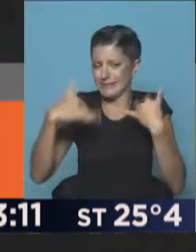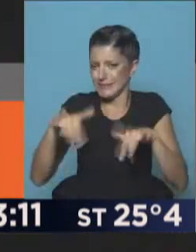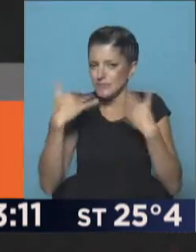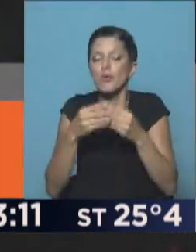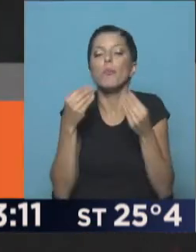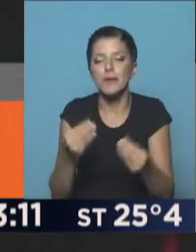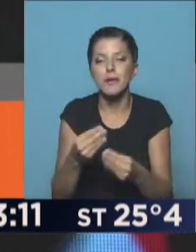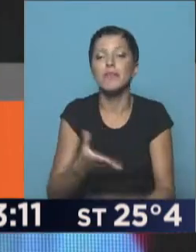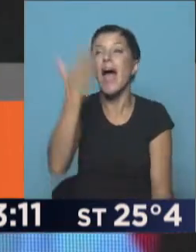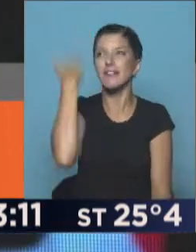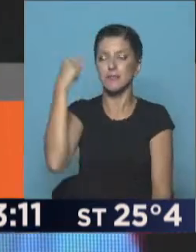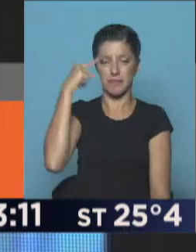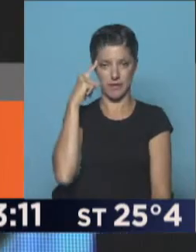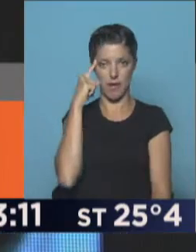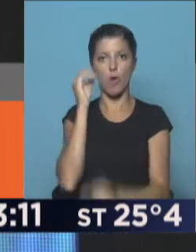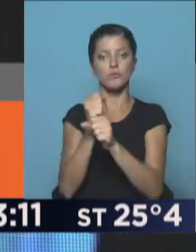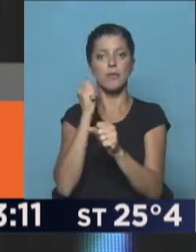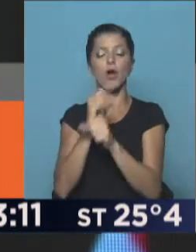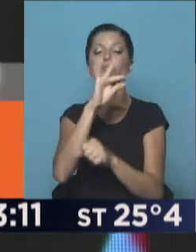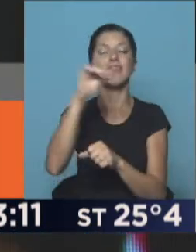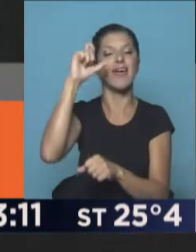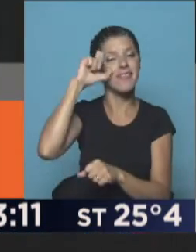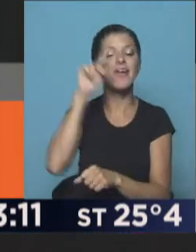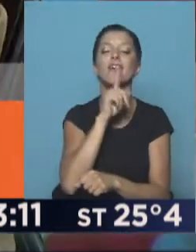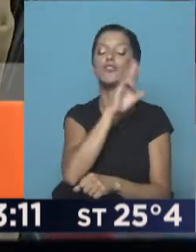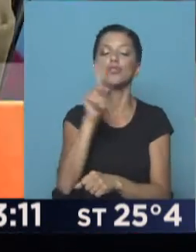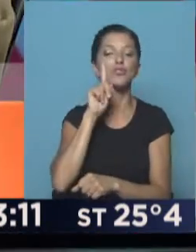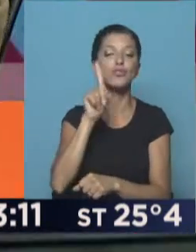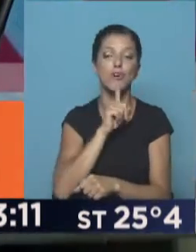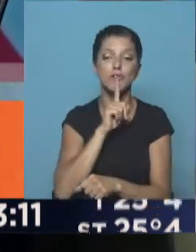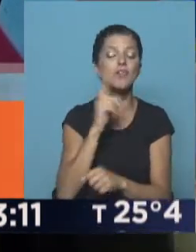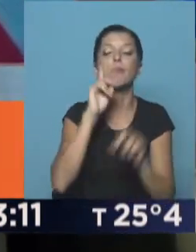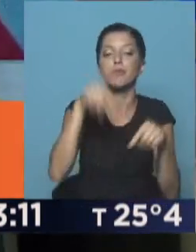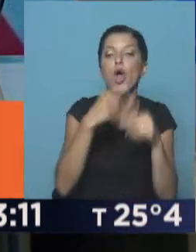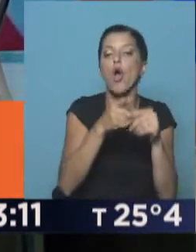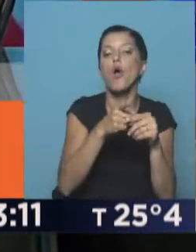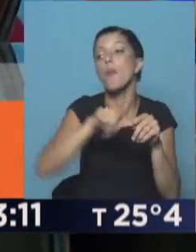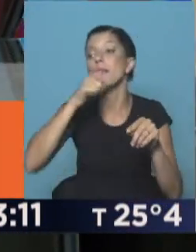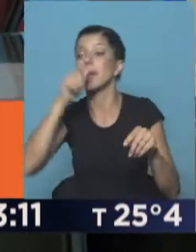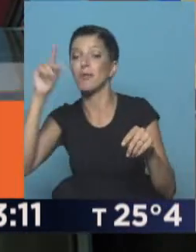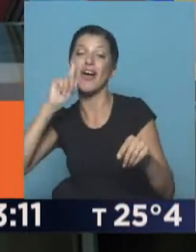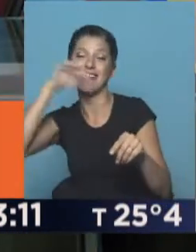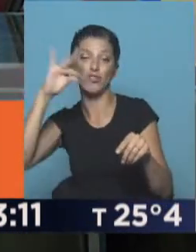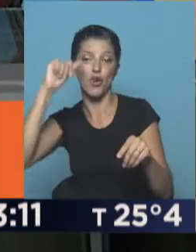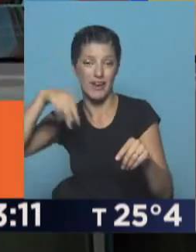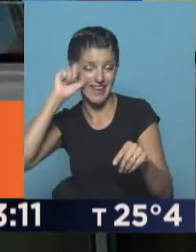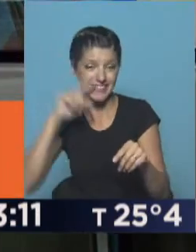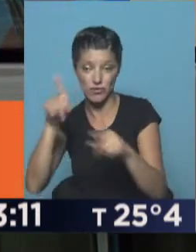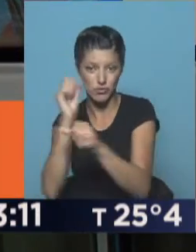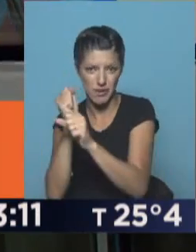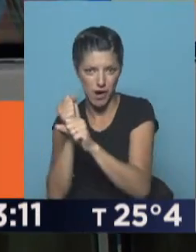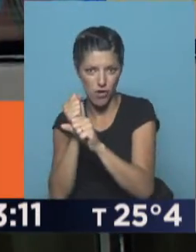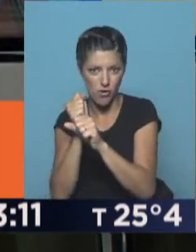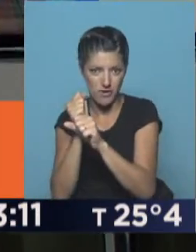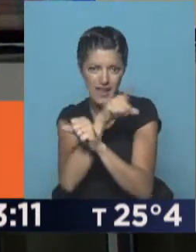viejo trabajador de baja calificación de Detroit, y ese tipo ya no sabe hacer lo que sabe el indonesio, el chino o el indio. Así